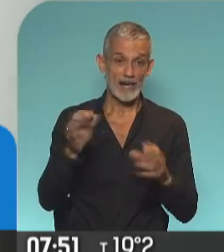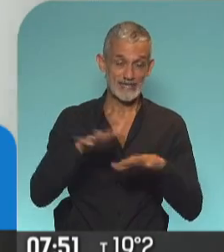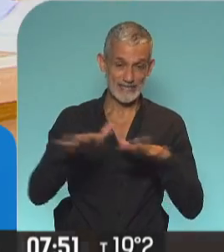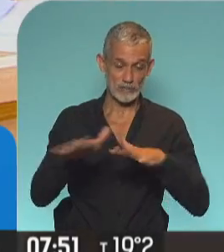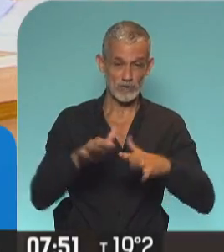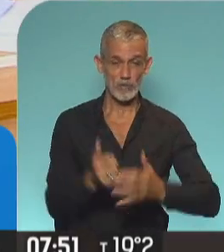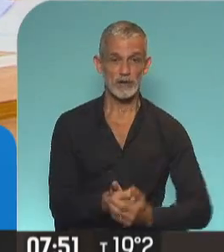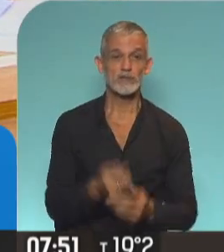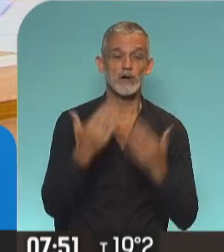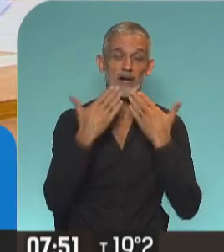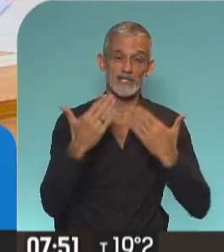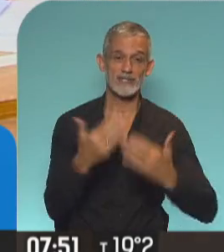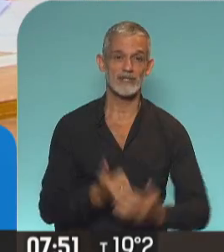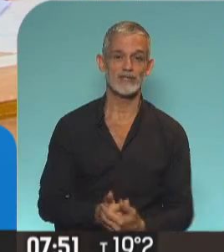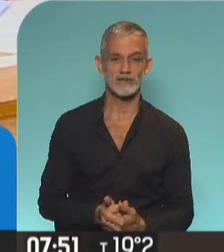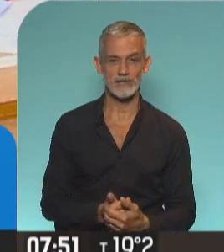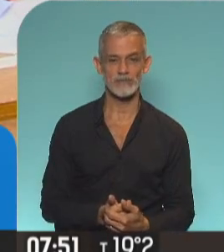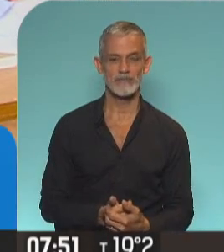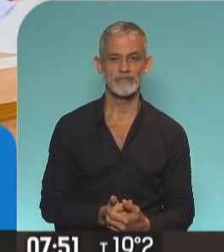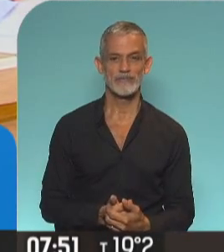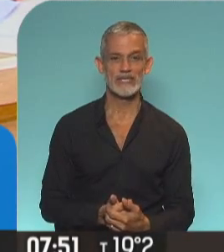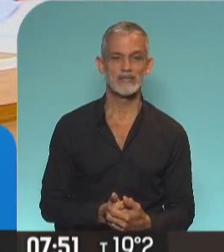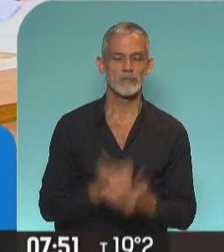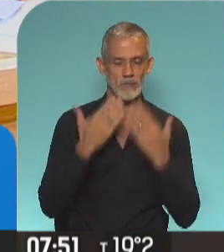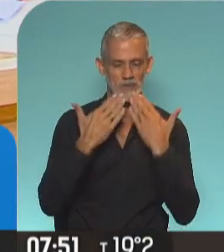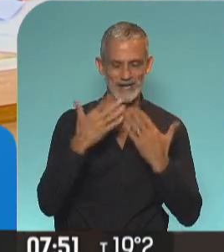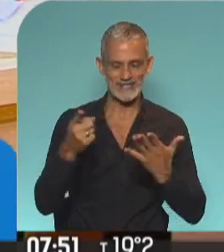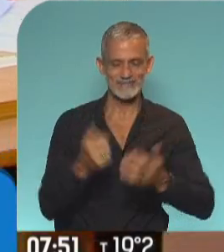¿no? Secretario, gracias por estos minutos, muy amable. No, por